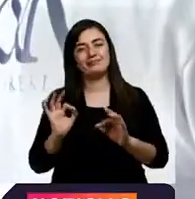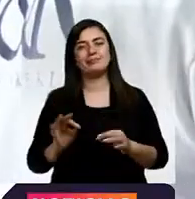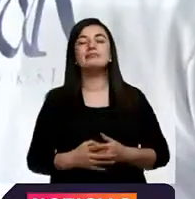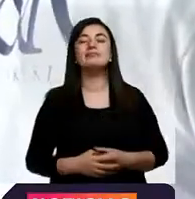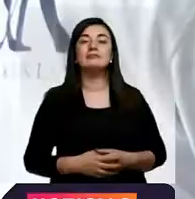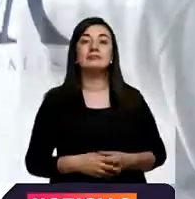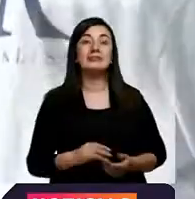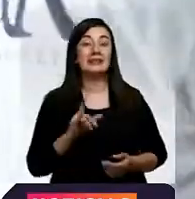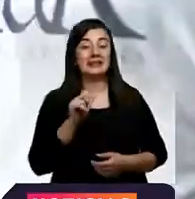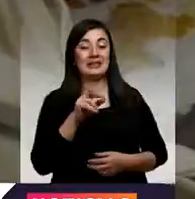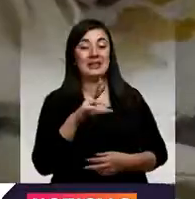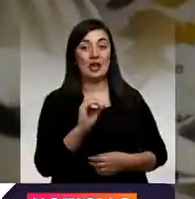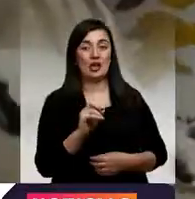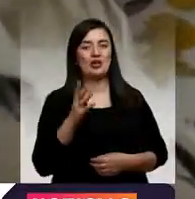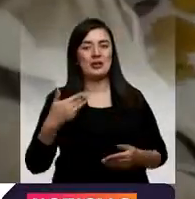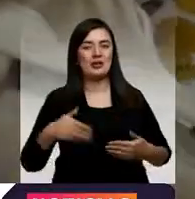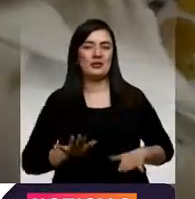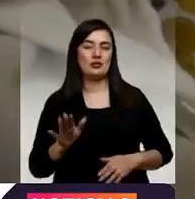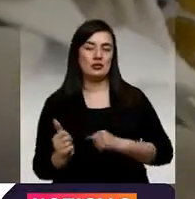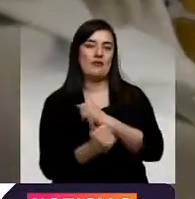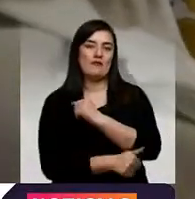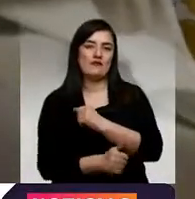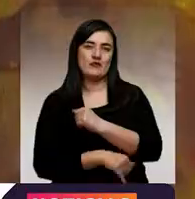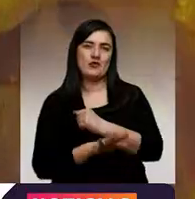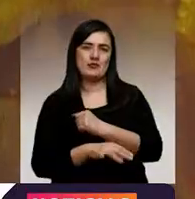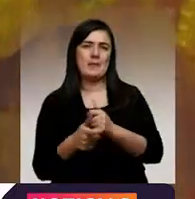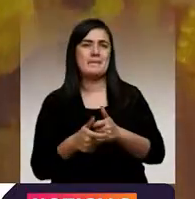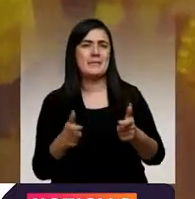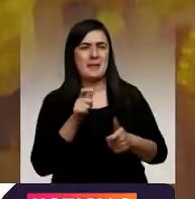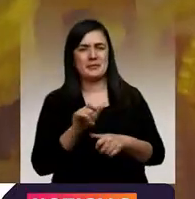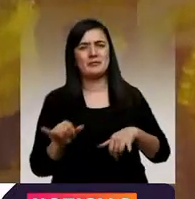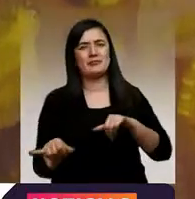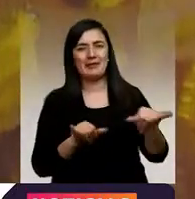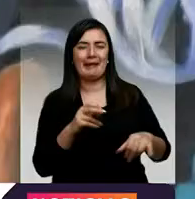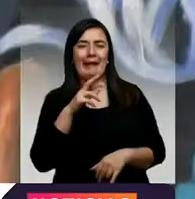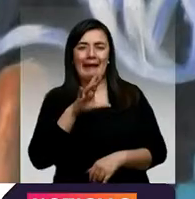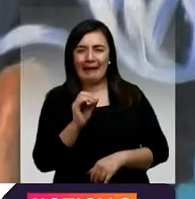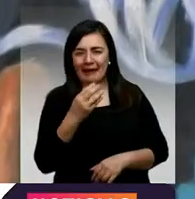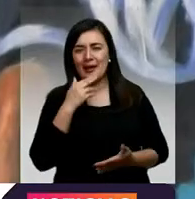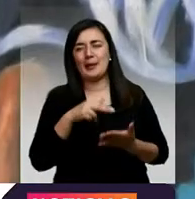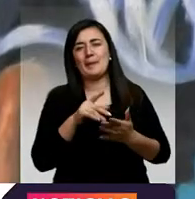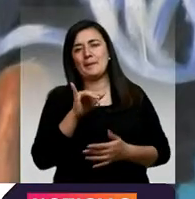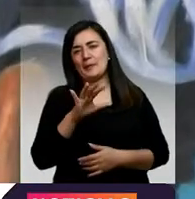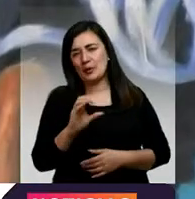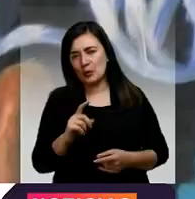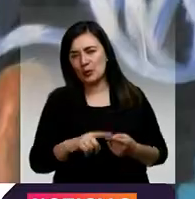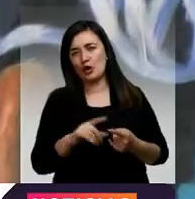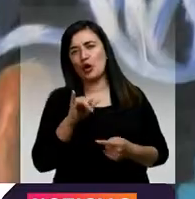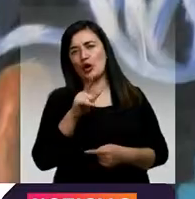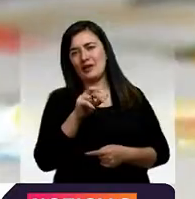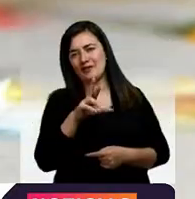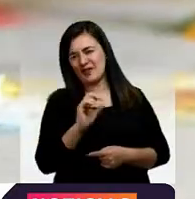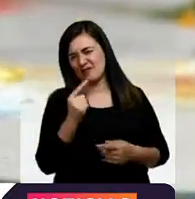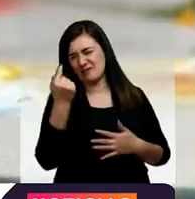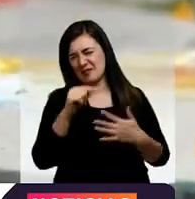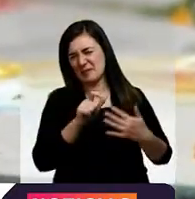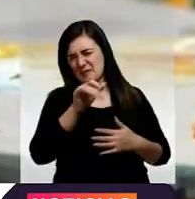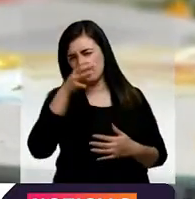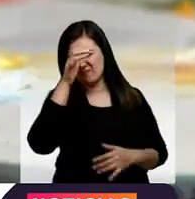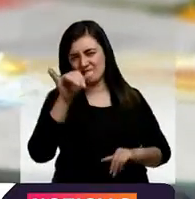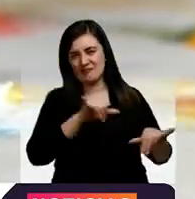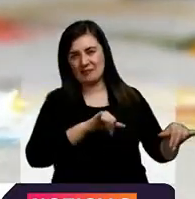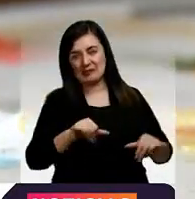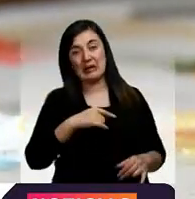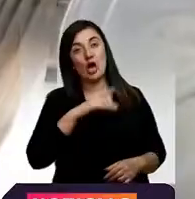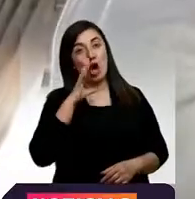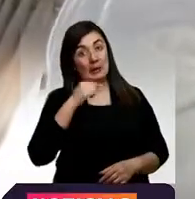Leandro Penagos es de Boyacá, la tierra de grandes ciclistas como Nairo Quintana, Mauricio Soler y Oliverio Rincón. Llegó a Bogotá